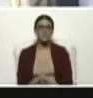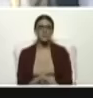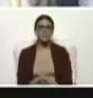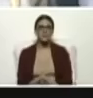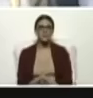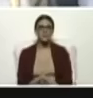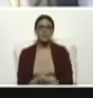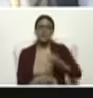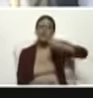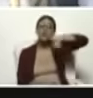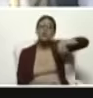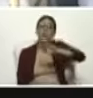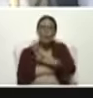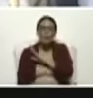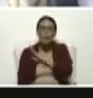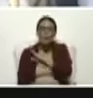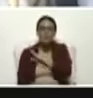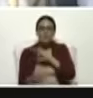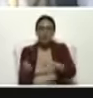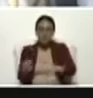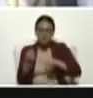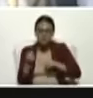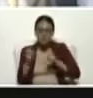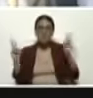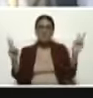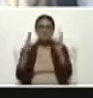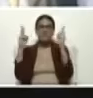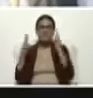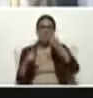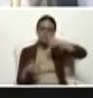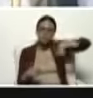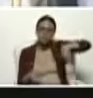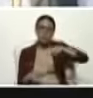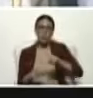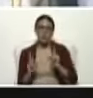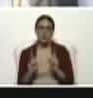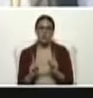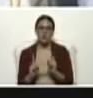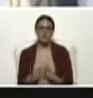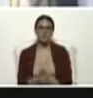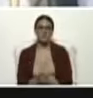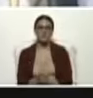nuestra victoria. La victoria de Junín y Ayacucho.